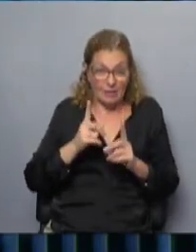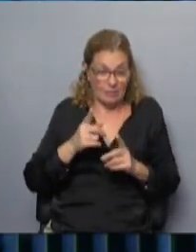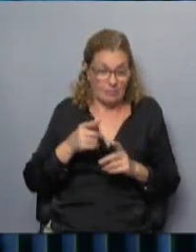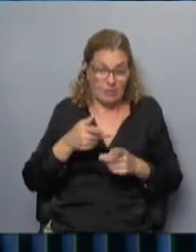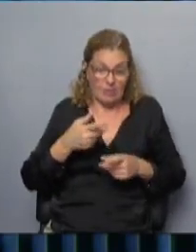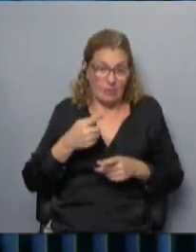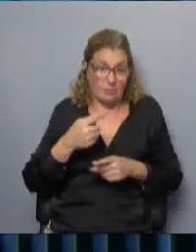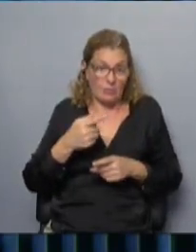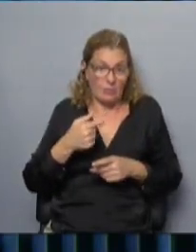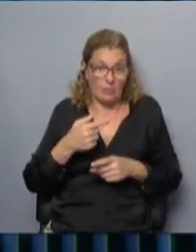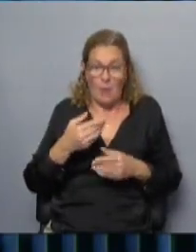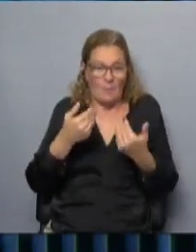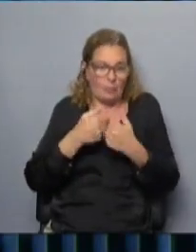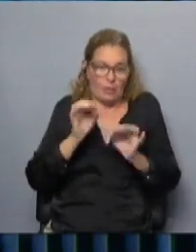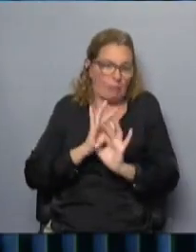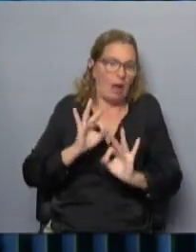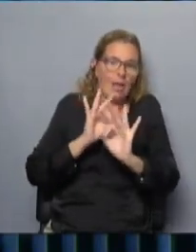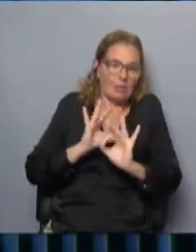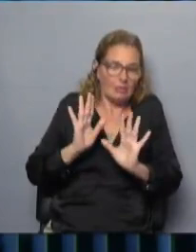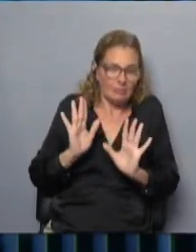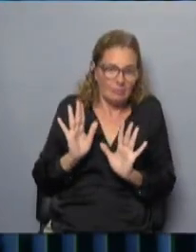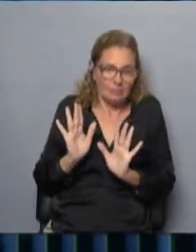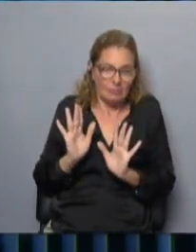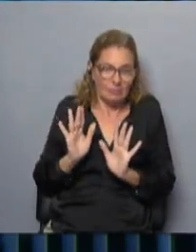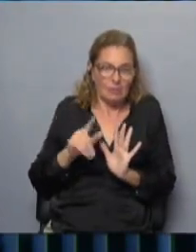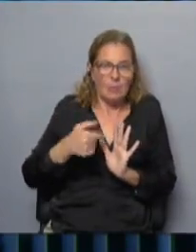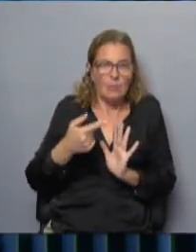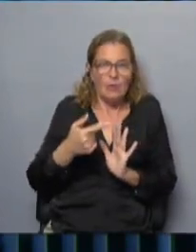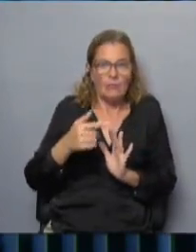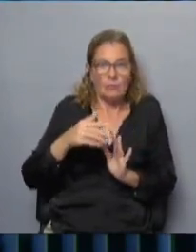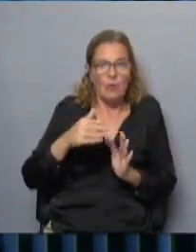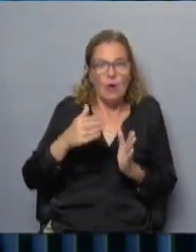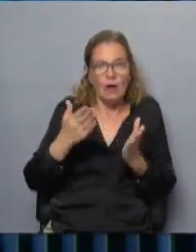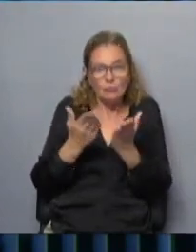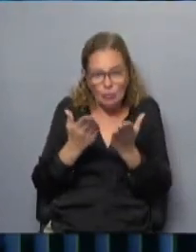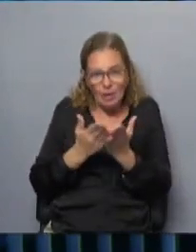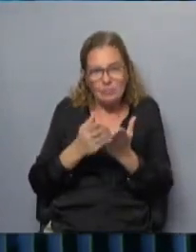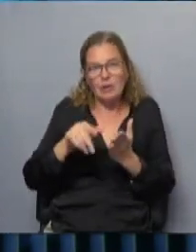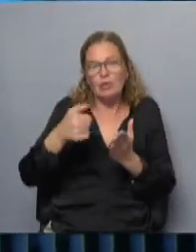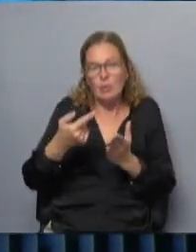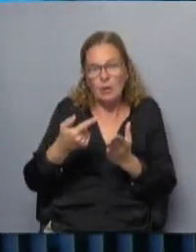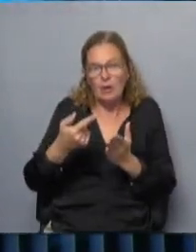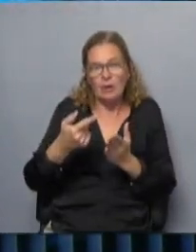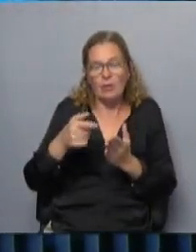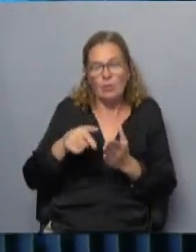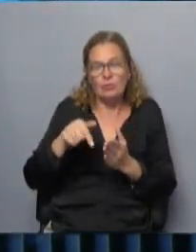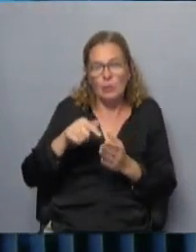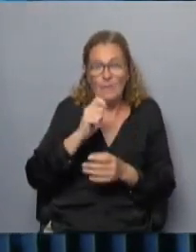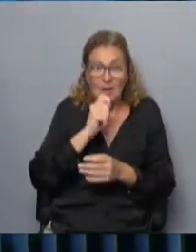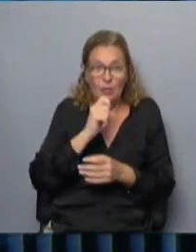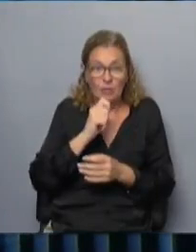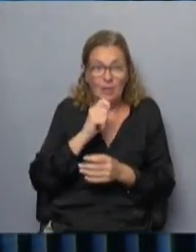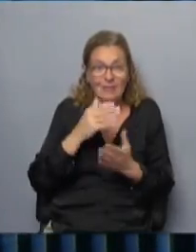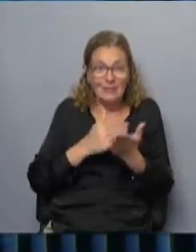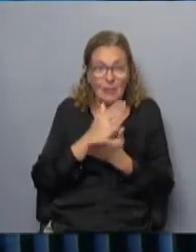medel y no consultar después fuimos alumnos después fuimos bachiller fuimos ustedes que son periodistas